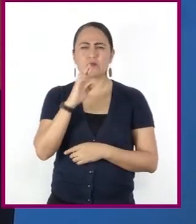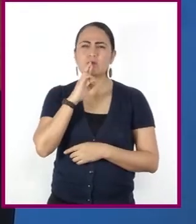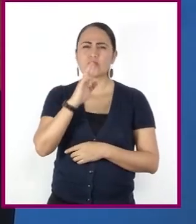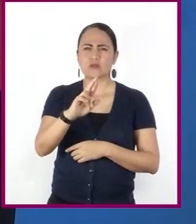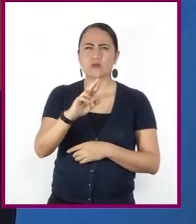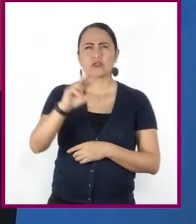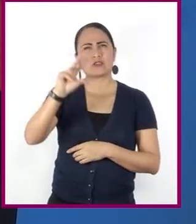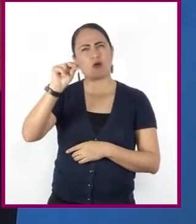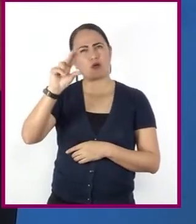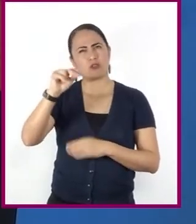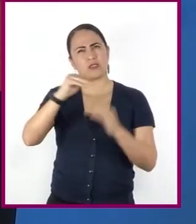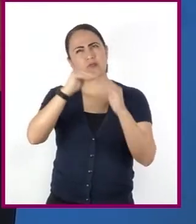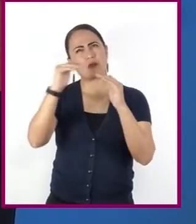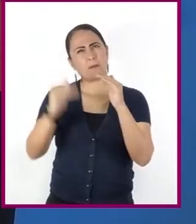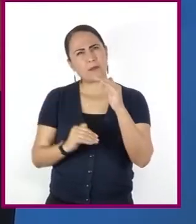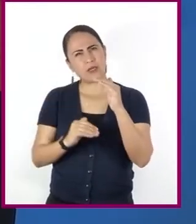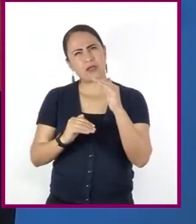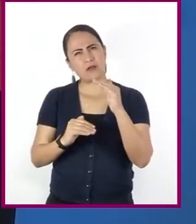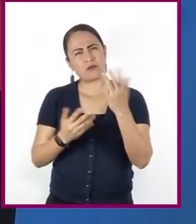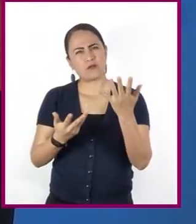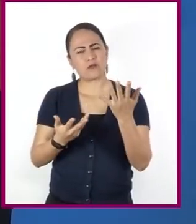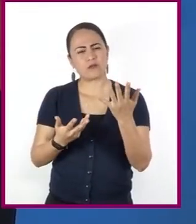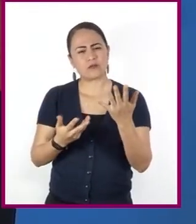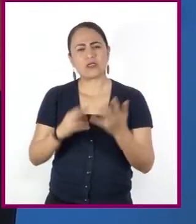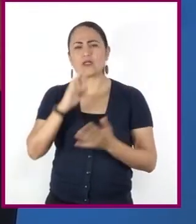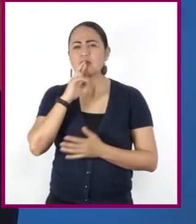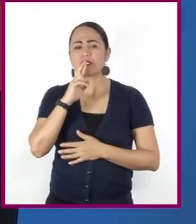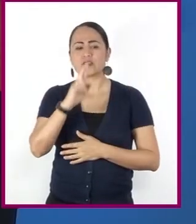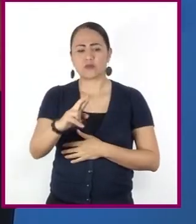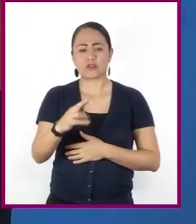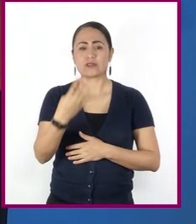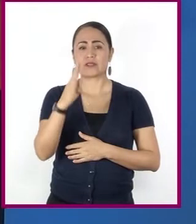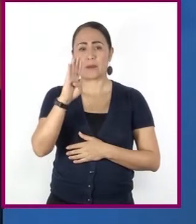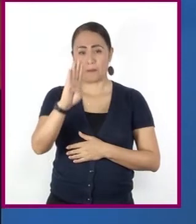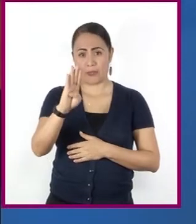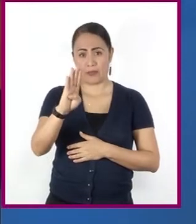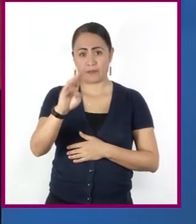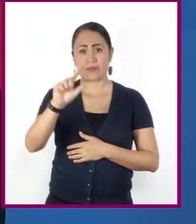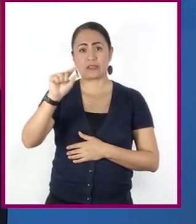menos de 84. La respuesta es la B,